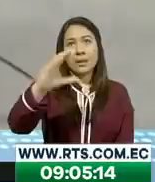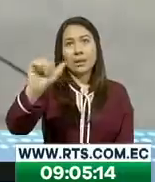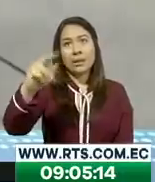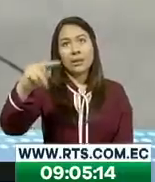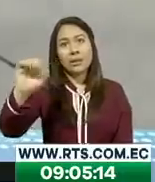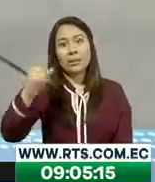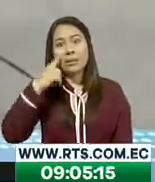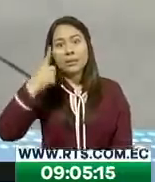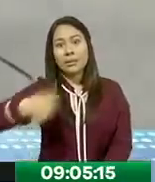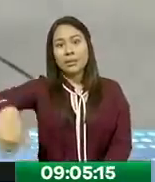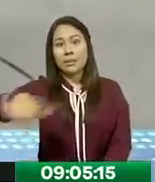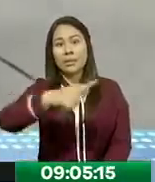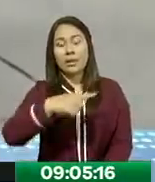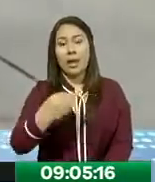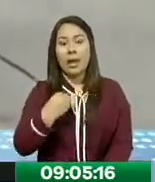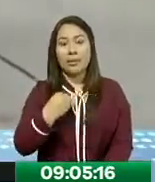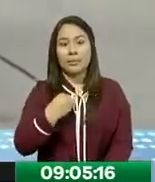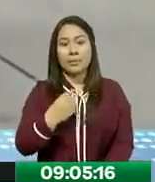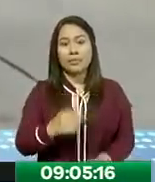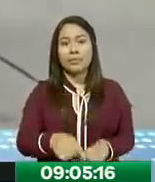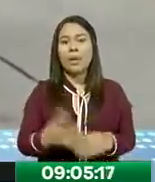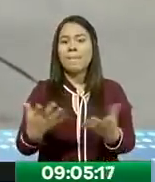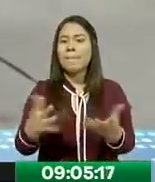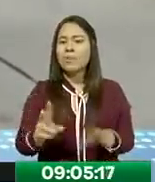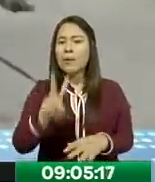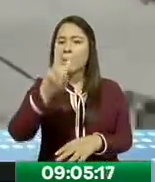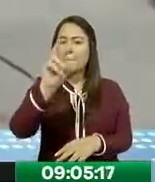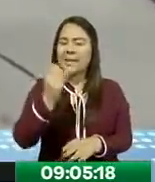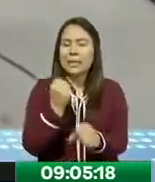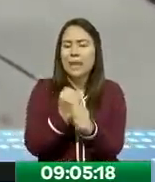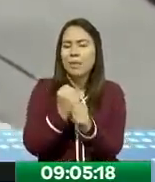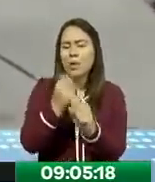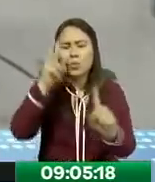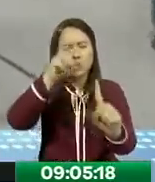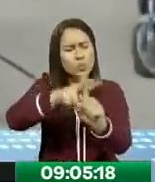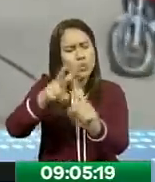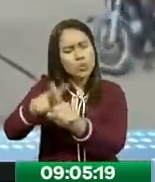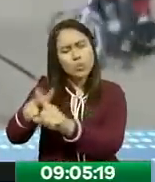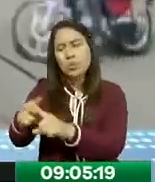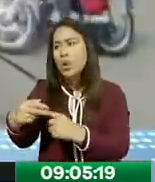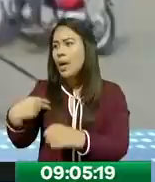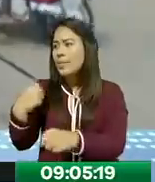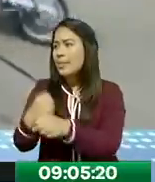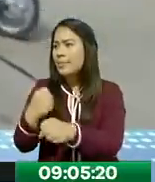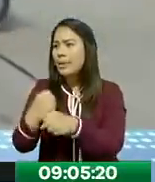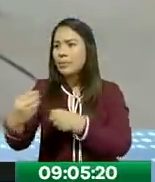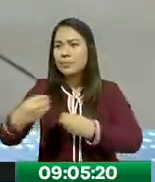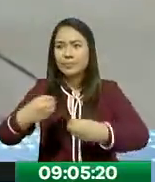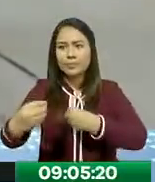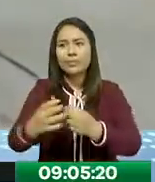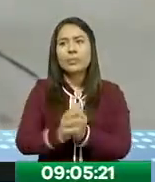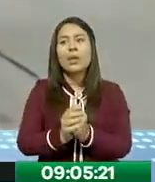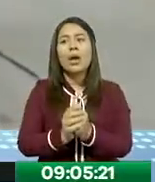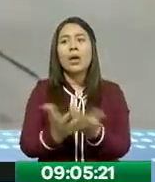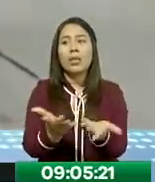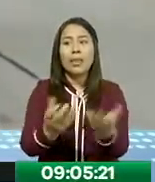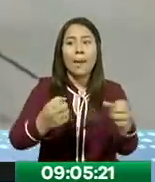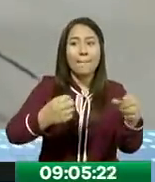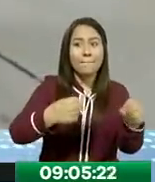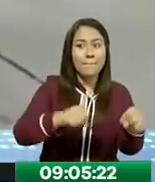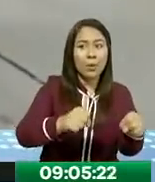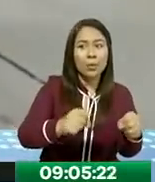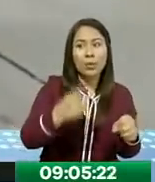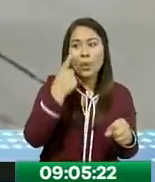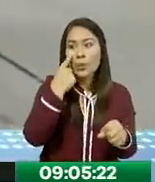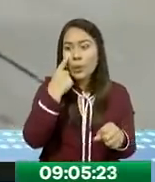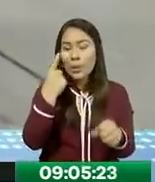sector, realizamos un promedio de 20 operativos diarios, revisamos a 450 personas, 90 motocicletas diarias,